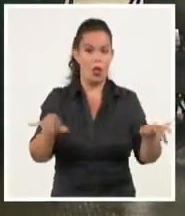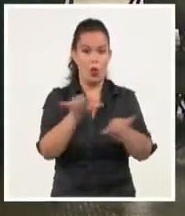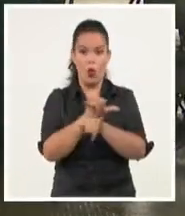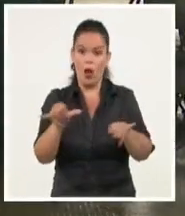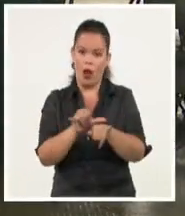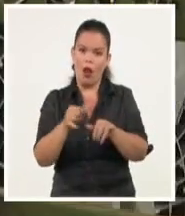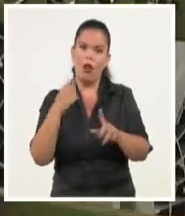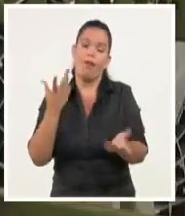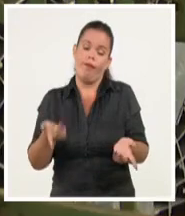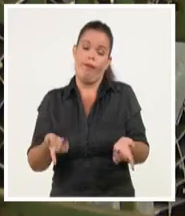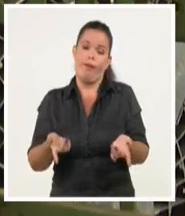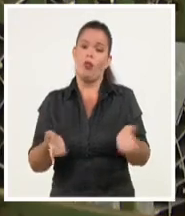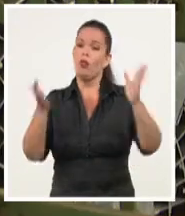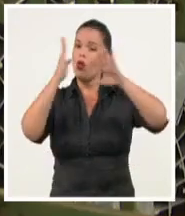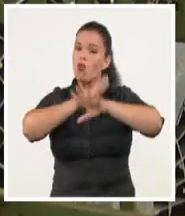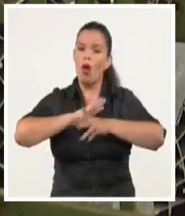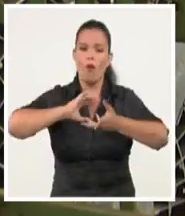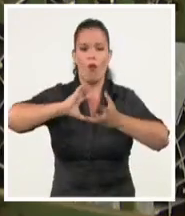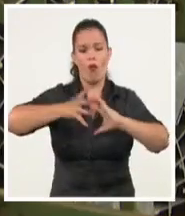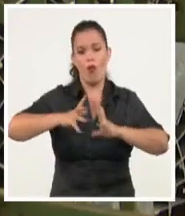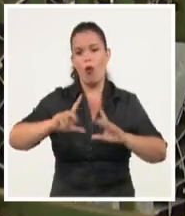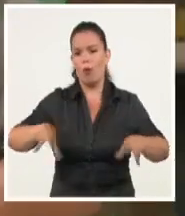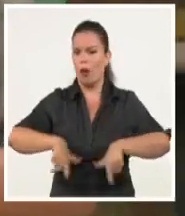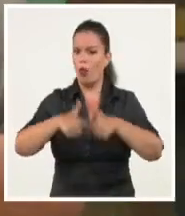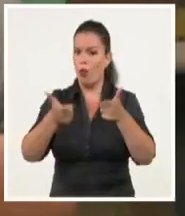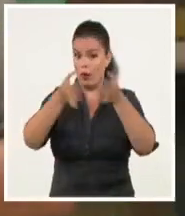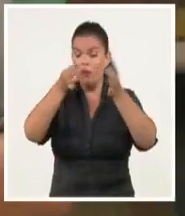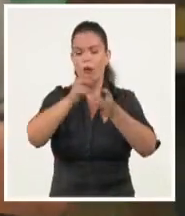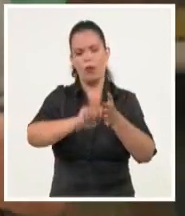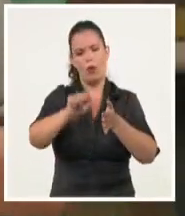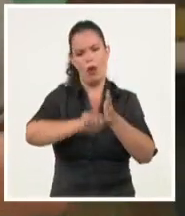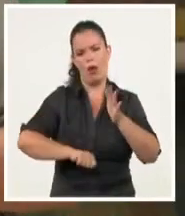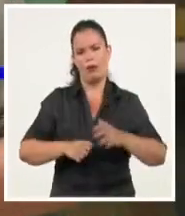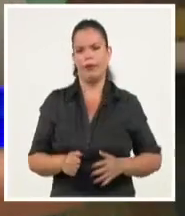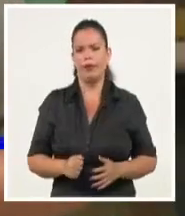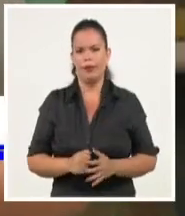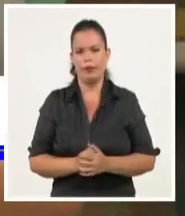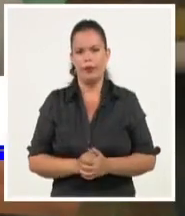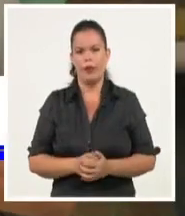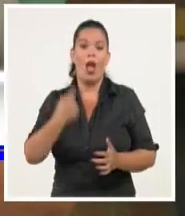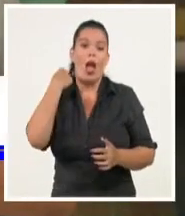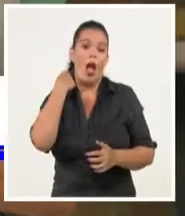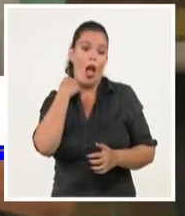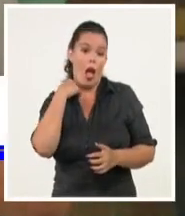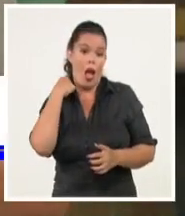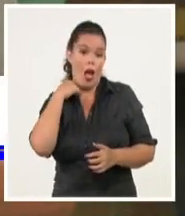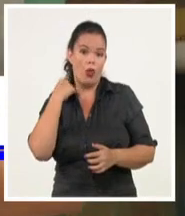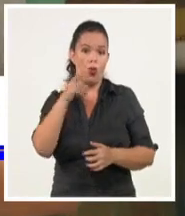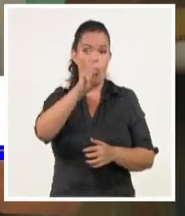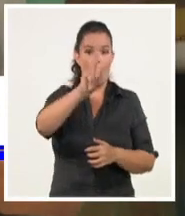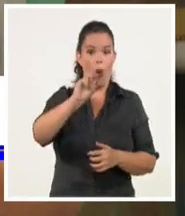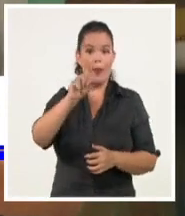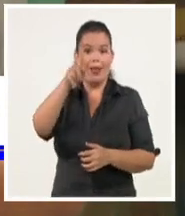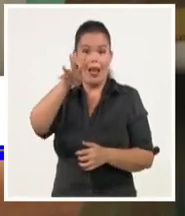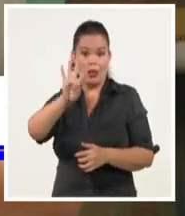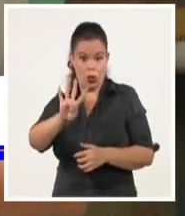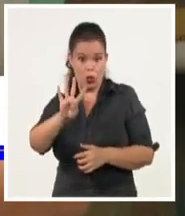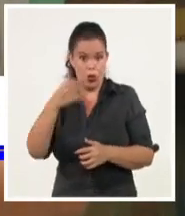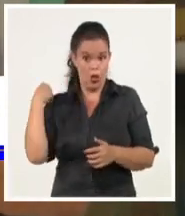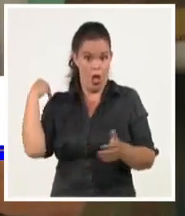de vapor necesaria para la generación de corriente. Desde el año 2014, Mariel 5